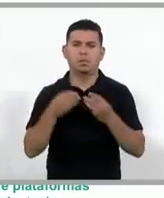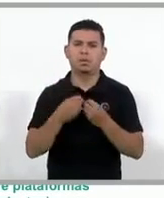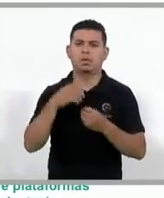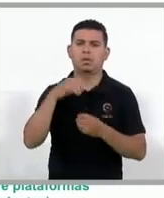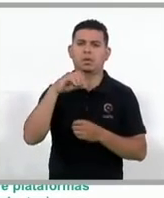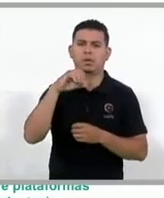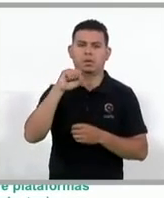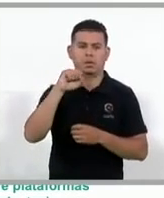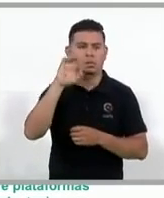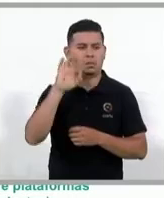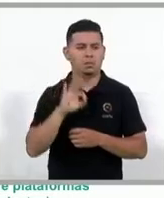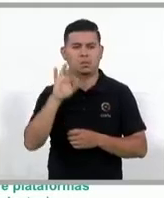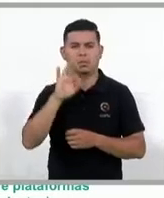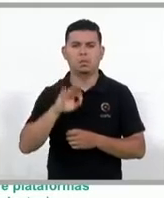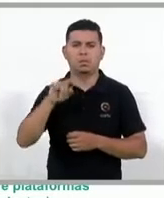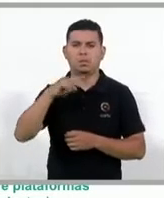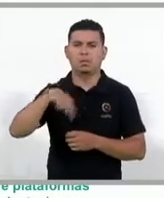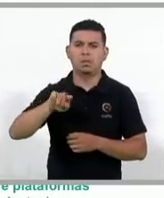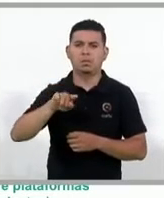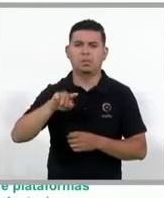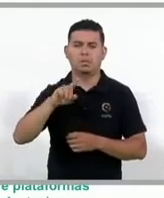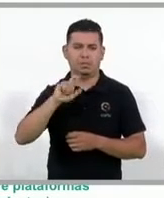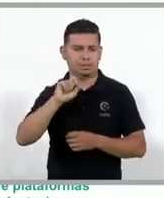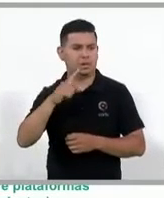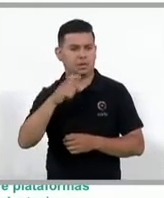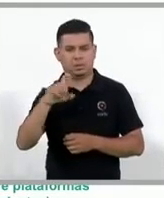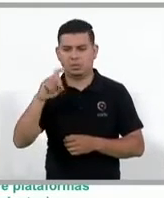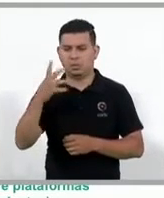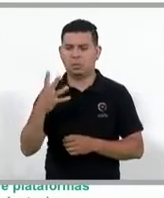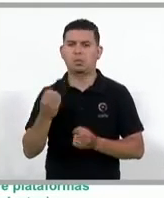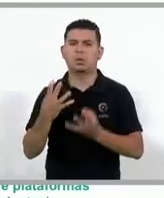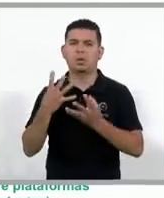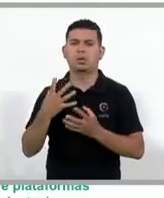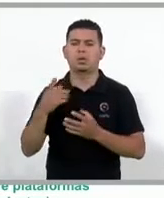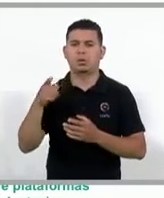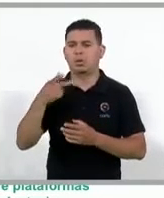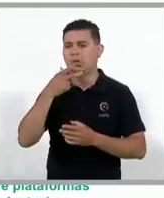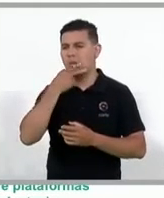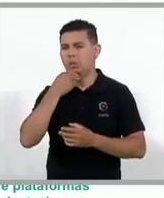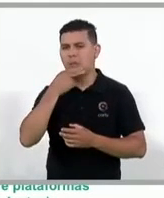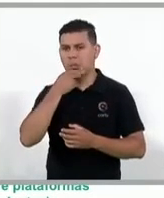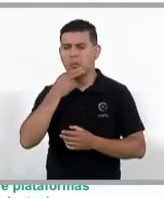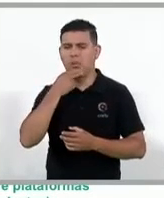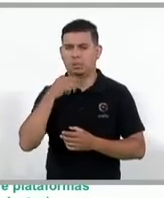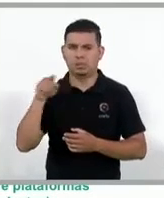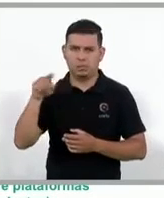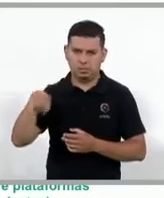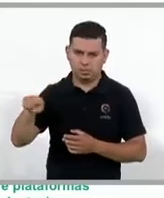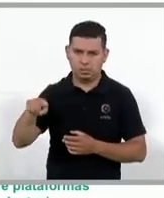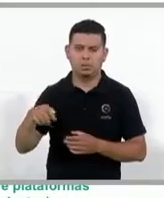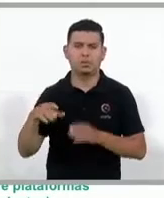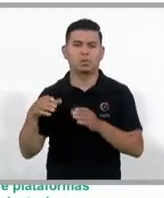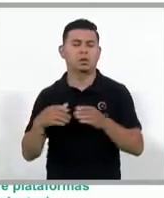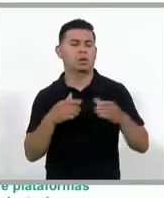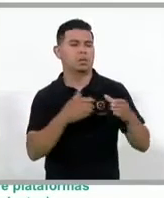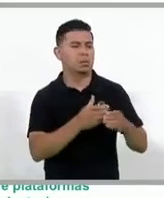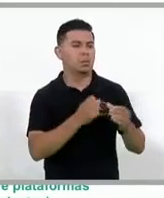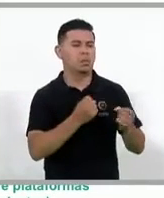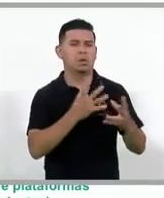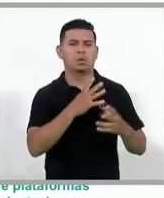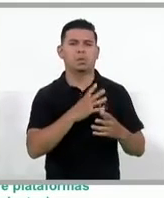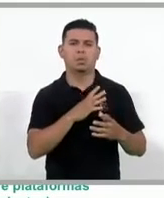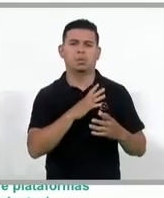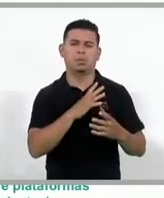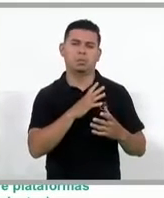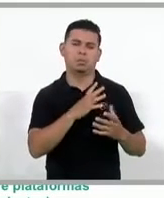ciento de los casos es decir 134 se han presentado en población masculina mientras que el